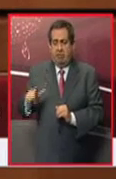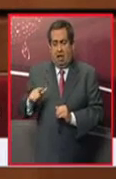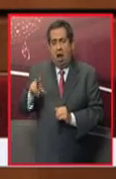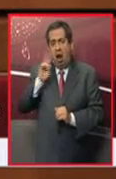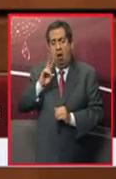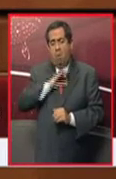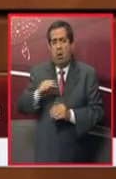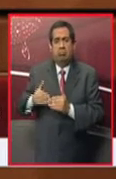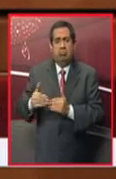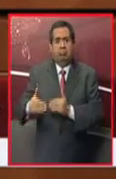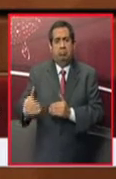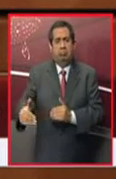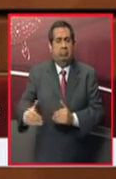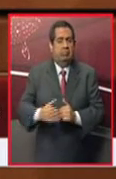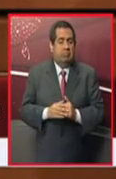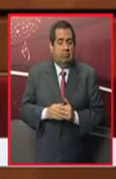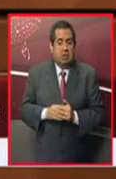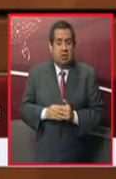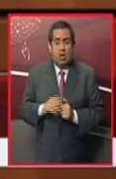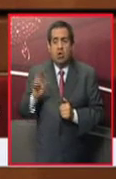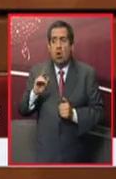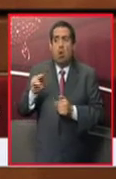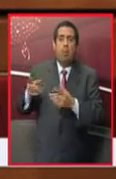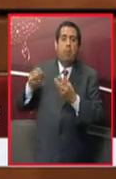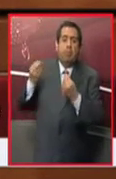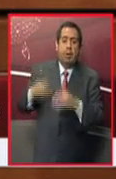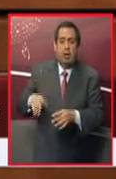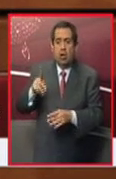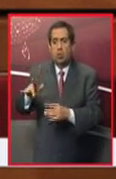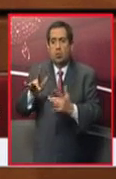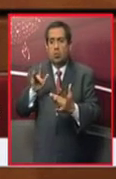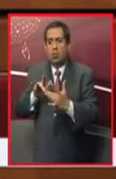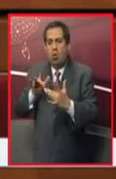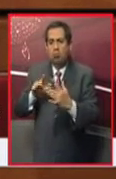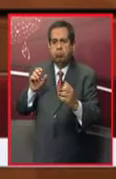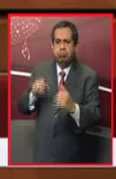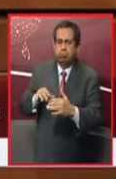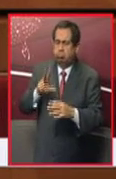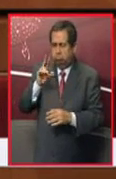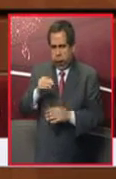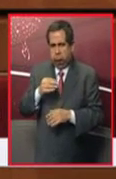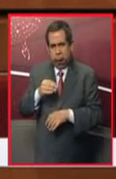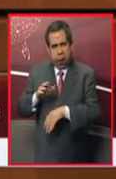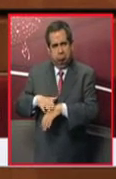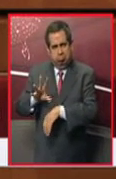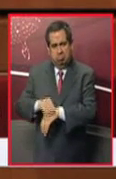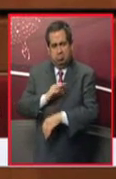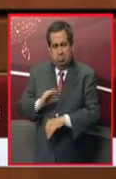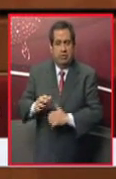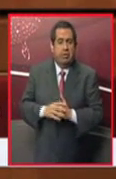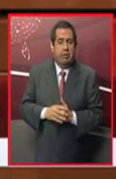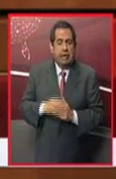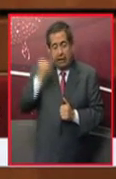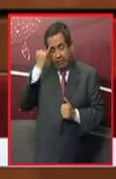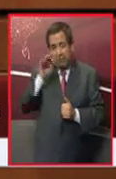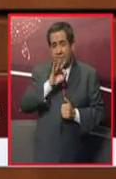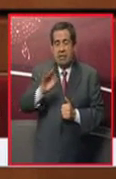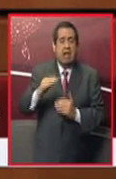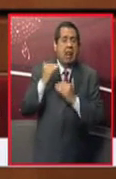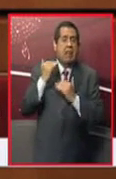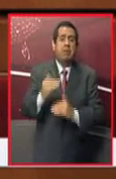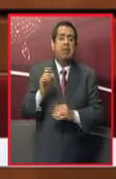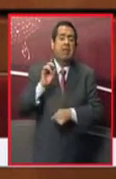televisión digital sin el riesgo de perder su concesión. Se propone con fecha límite